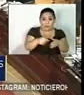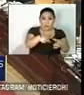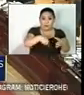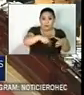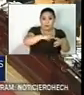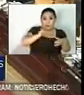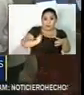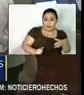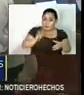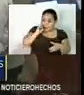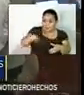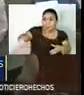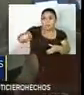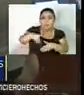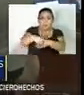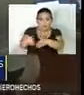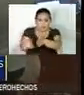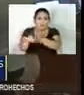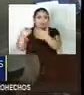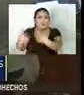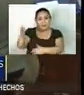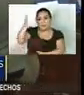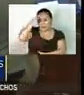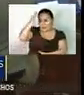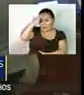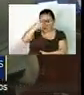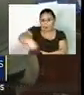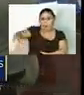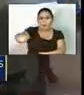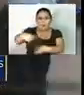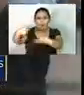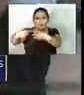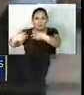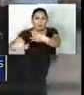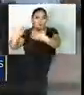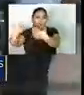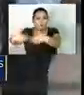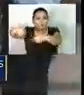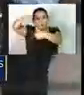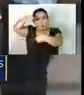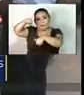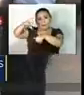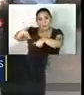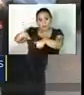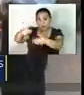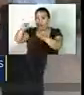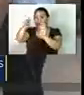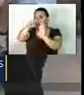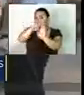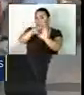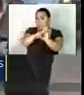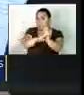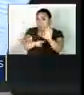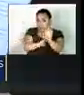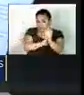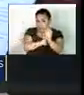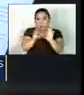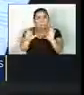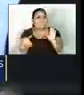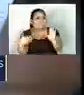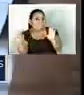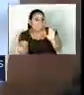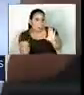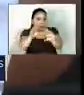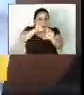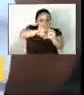aseguran que los diputados tenían conocimiento de la ley que ellos mismos aprobaron, normativa que se requiere para aplanar la curva de